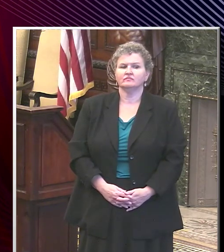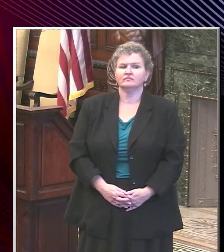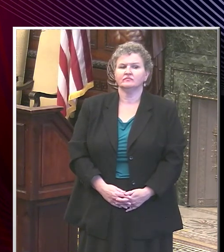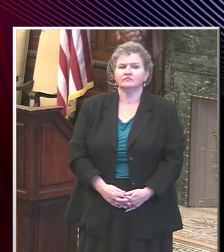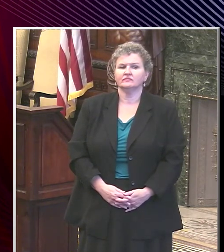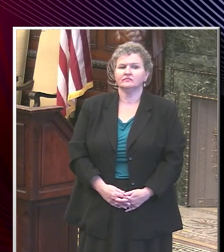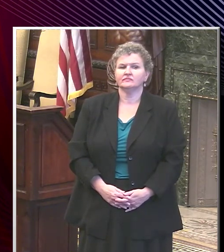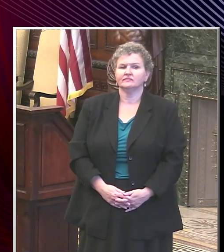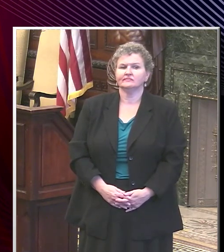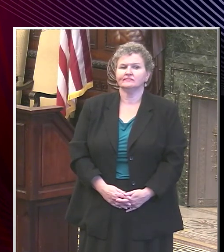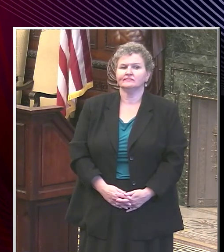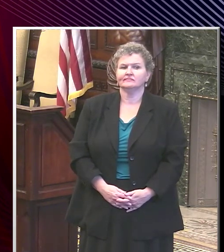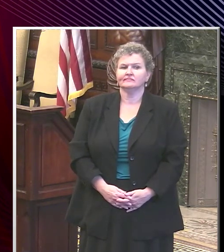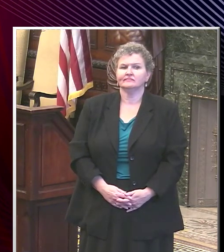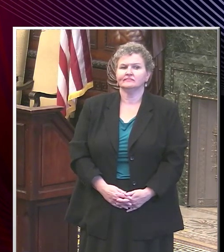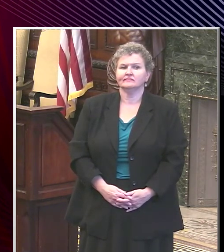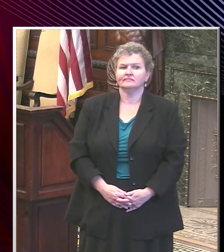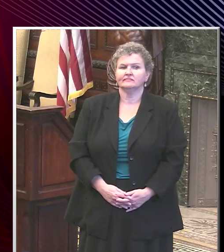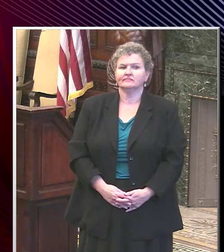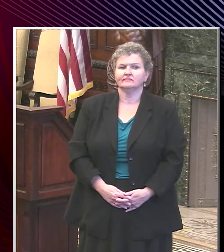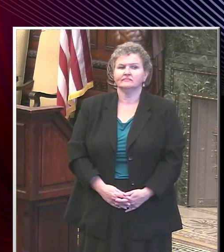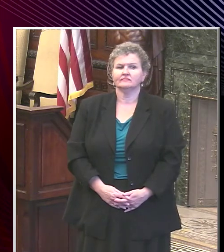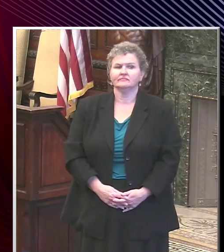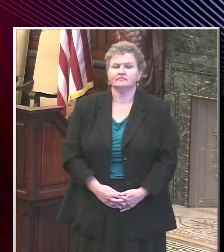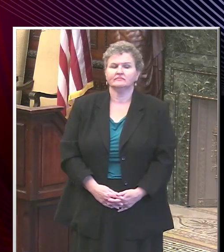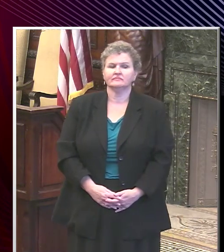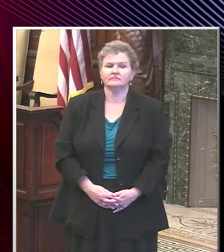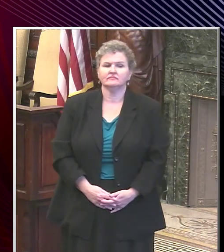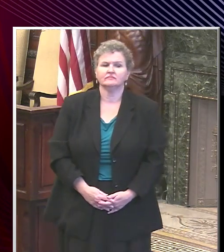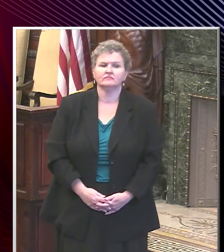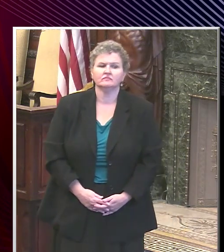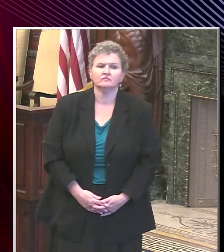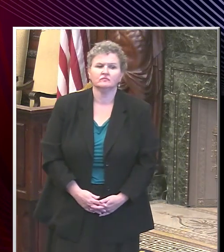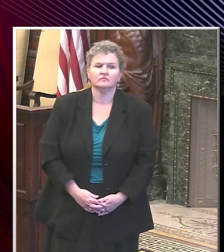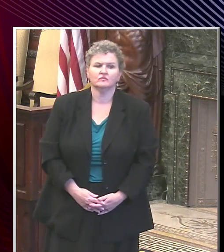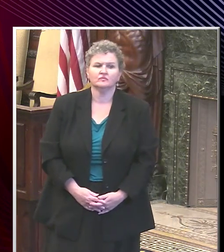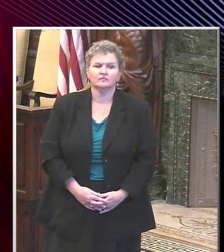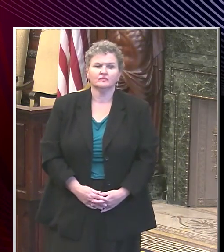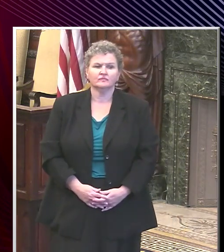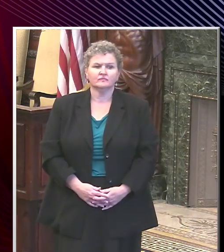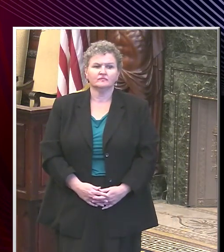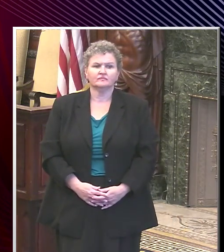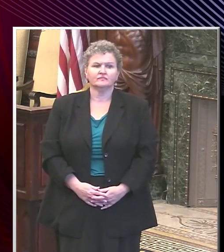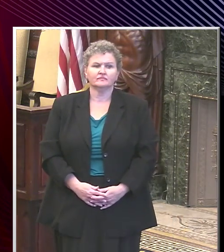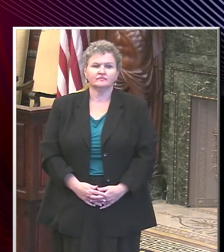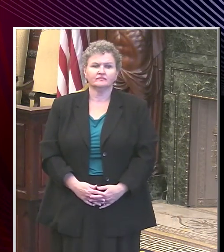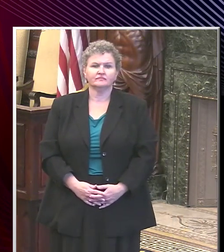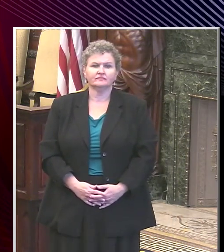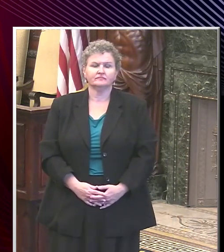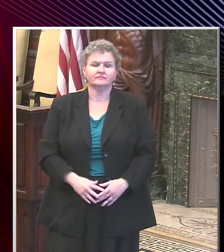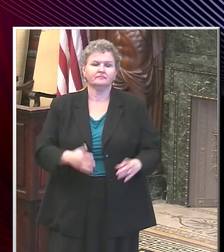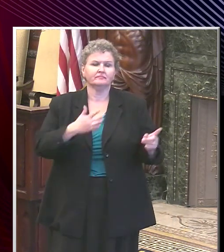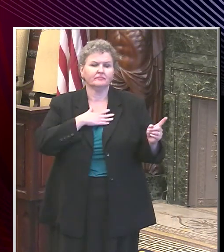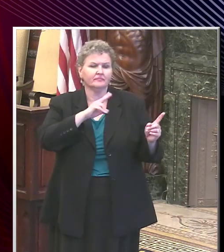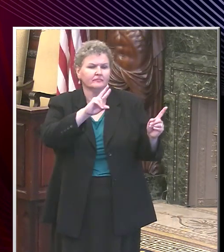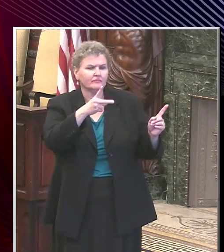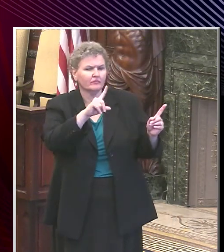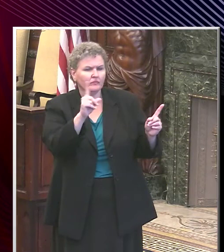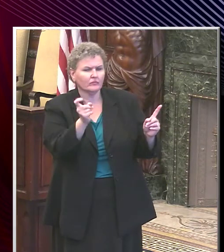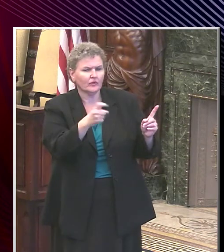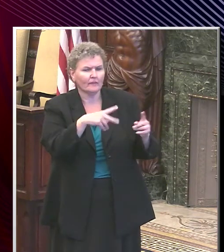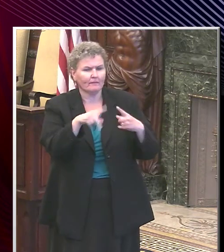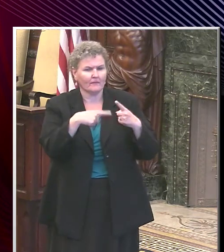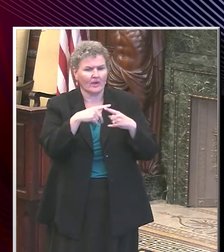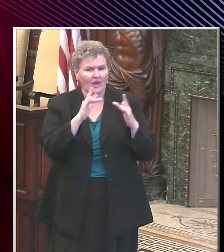luego de que se haya reportado alguien positivo al COVID-19? My second question has to deal with contact tracing.